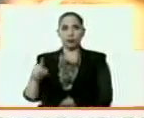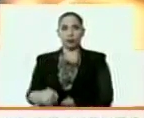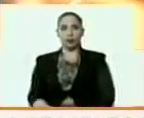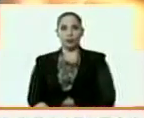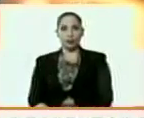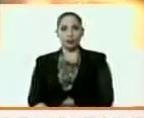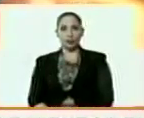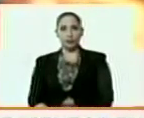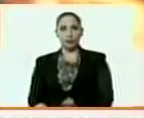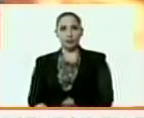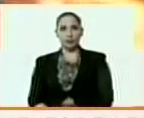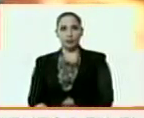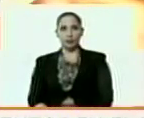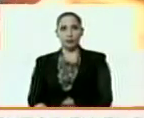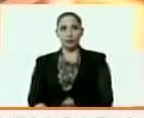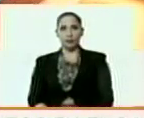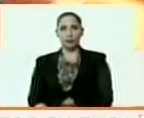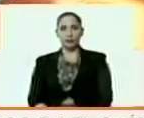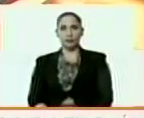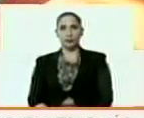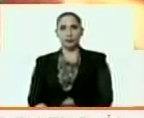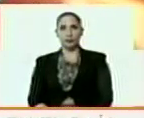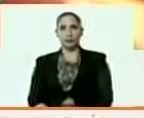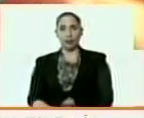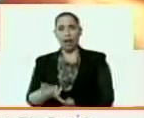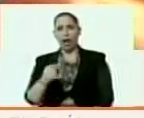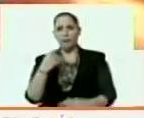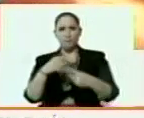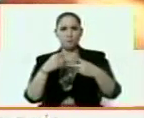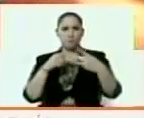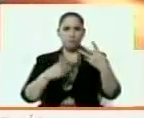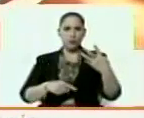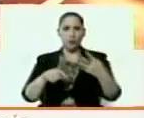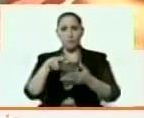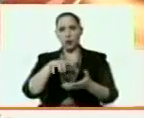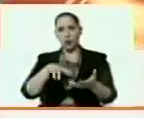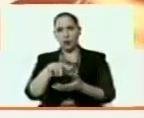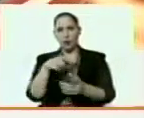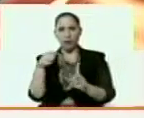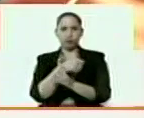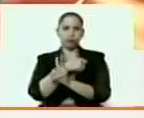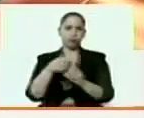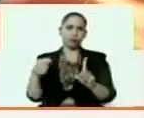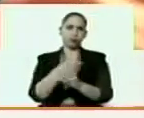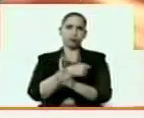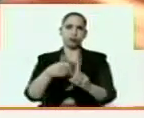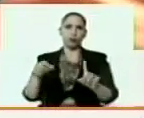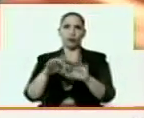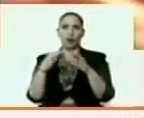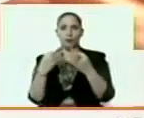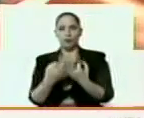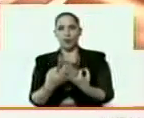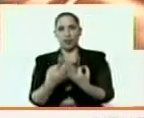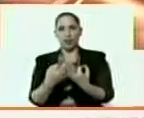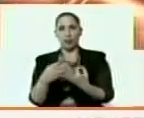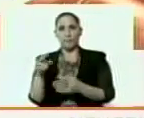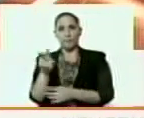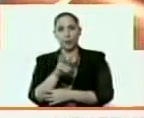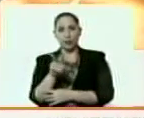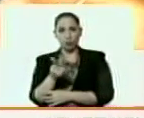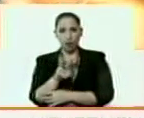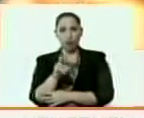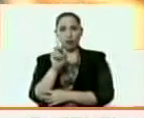para allá encargarte directamente de eso. Entonces, hay una serie de situaciones que están golpeando a la familia, al venezolano común,